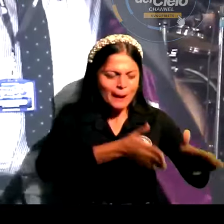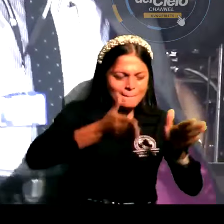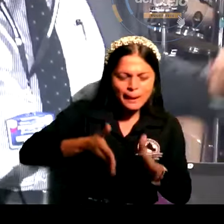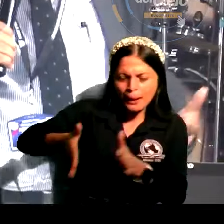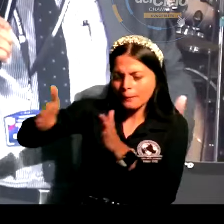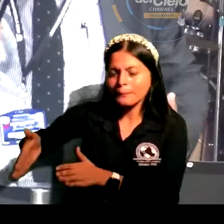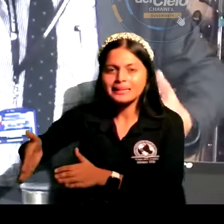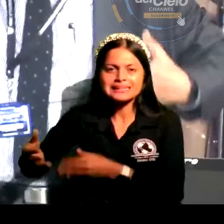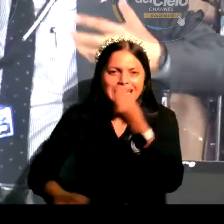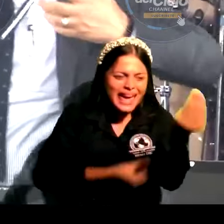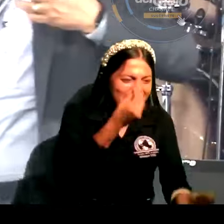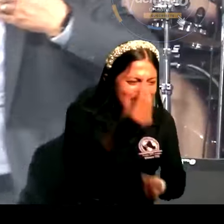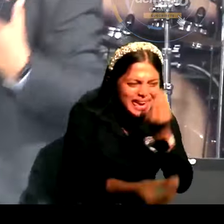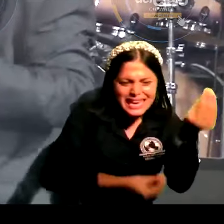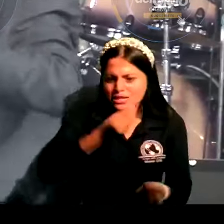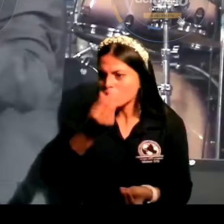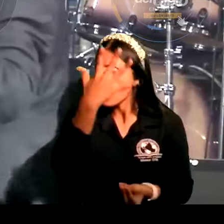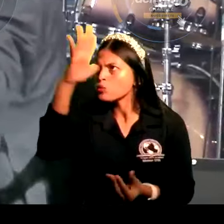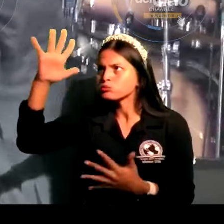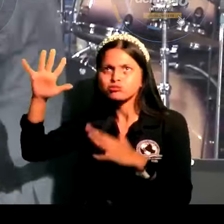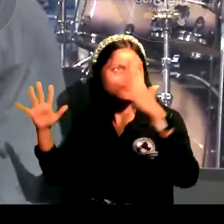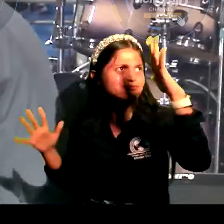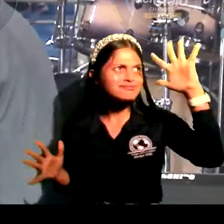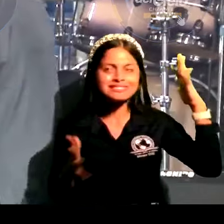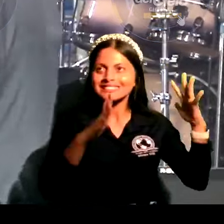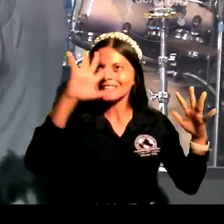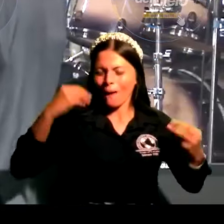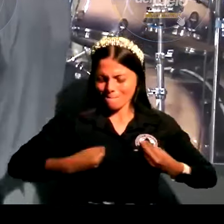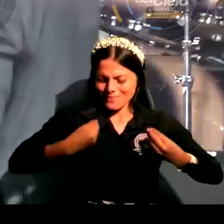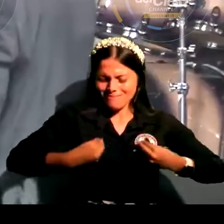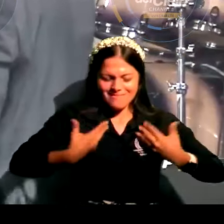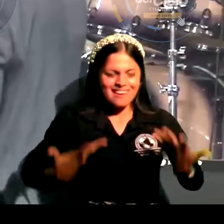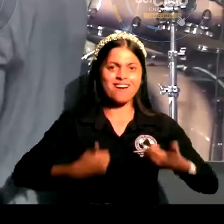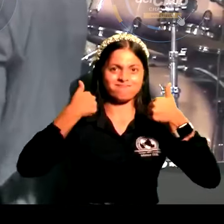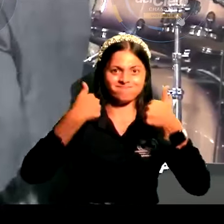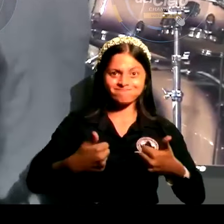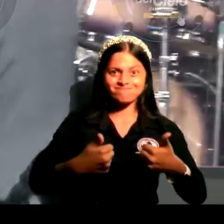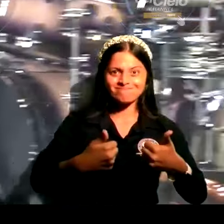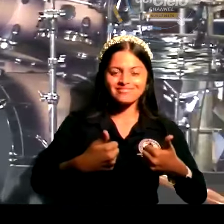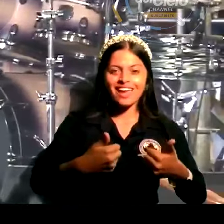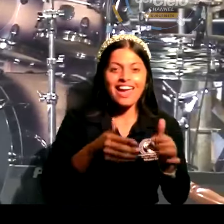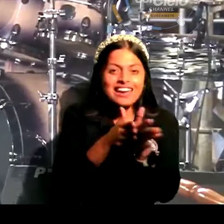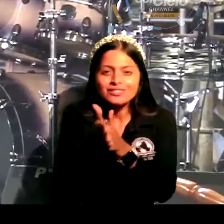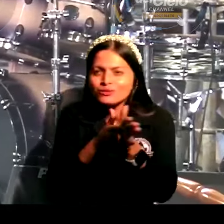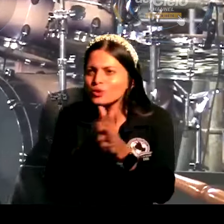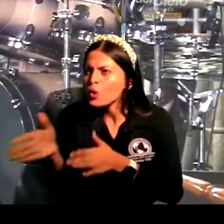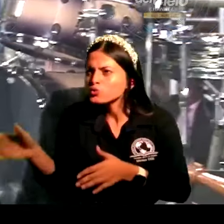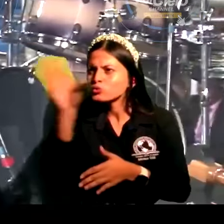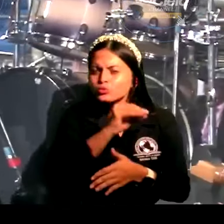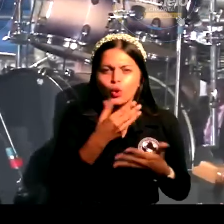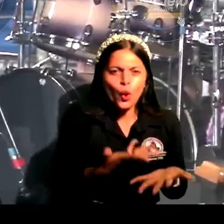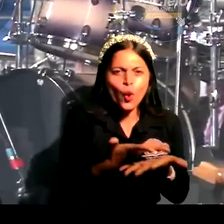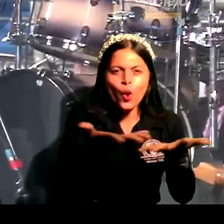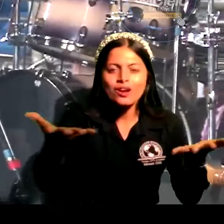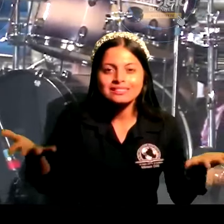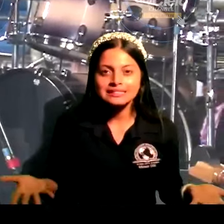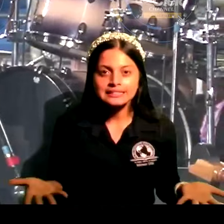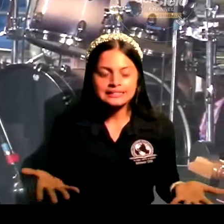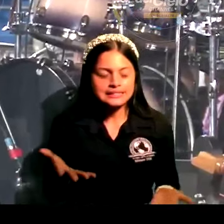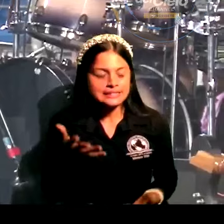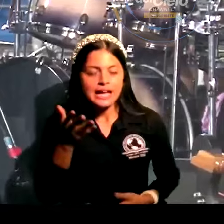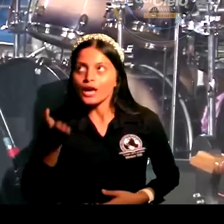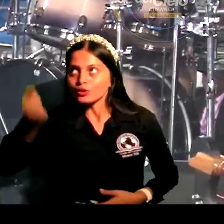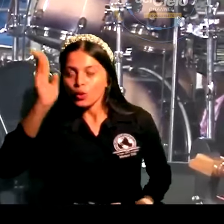que preparó el huerto para que Adán viviera bien. Y Dios se fija aún en los pequeños